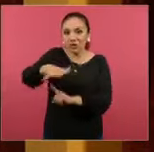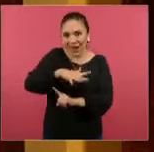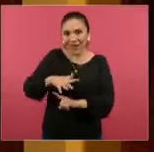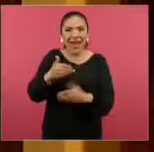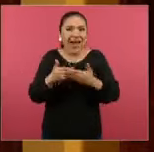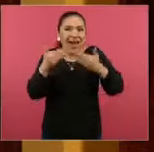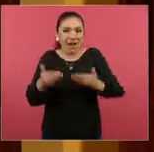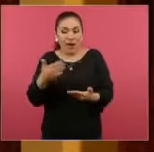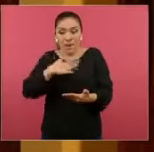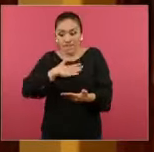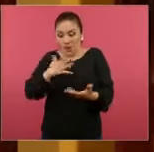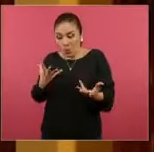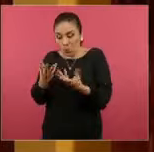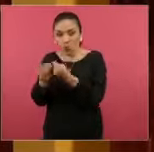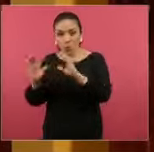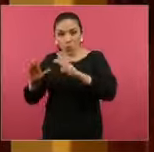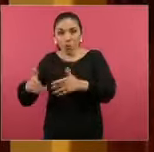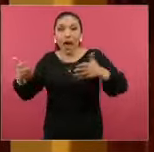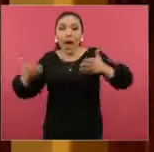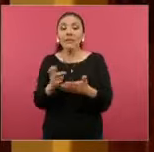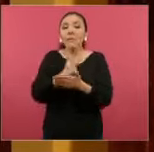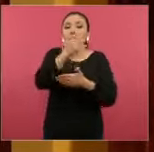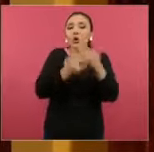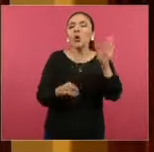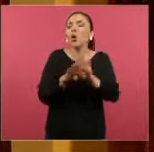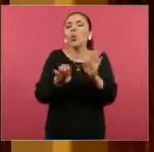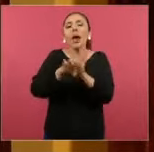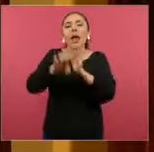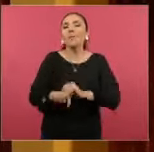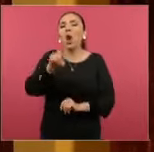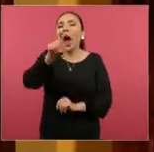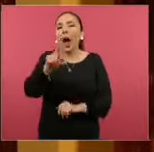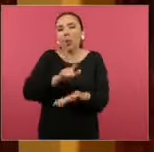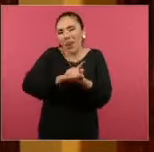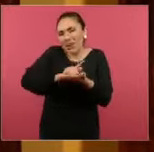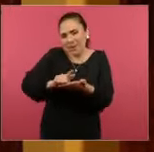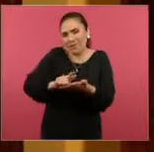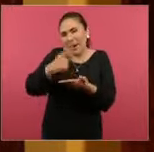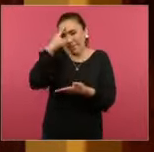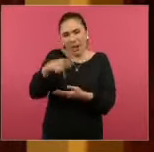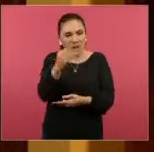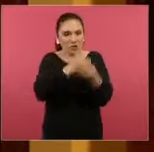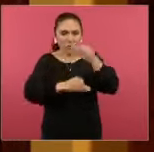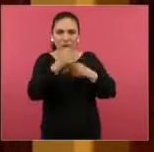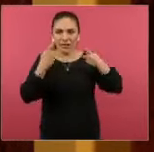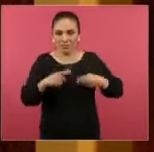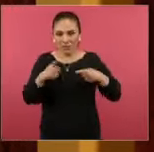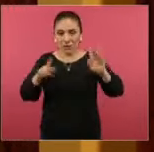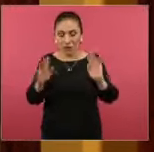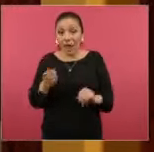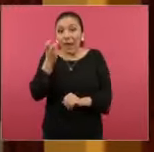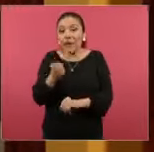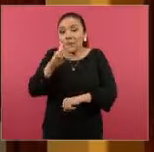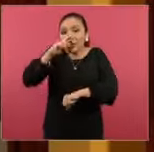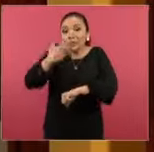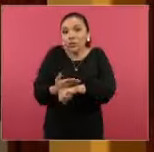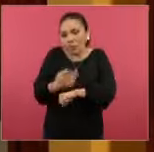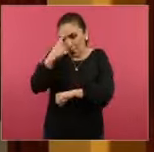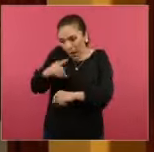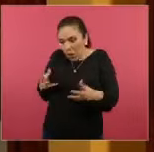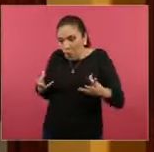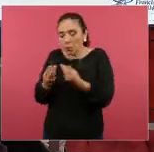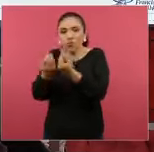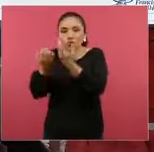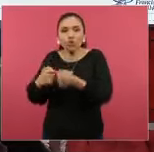con su comunidad van a realizar un proyecto como el del agua limpia, por ejemplo, para todas y todos. Tiene una responsabilidad social,